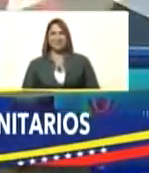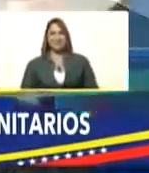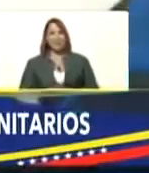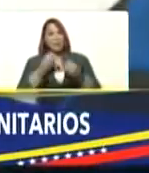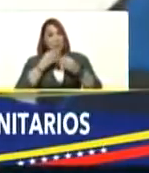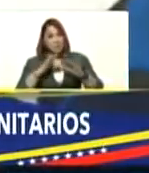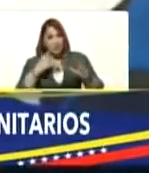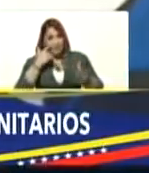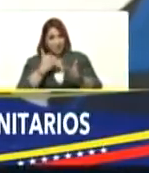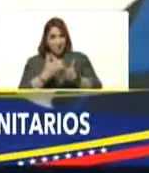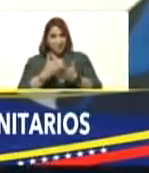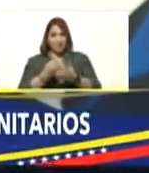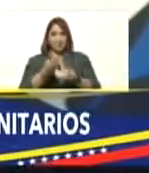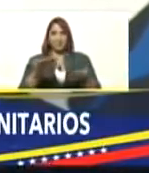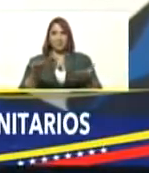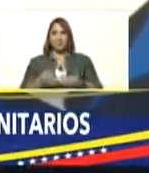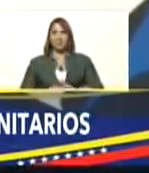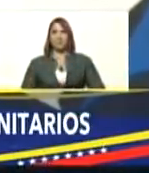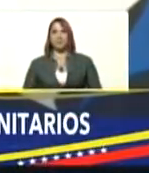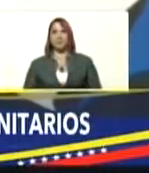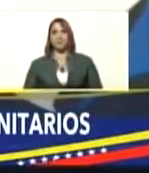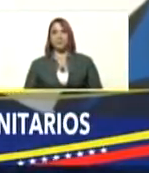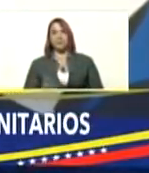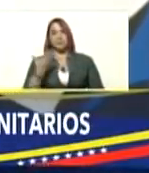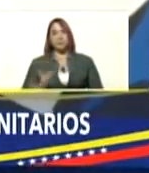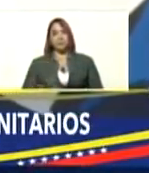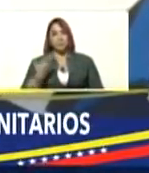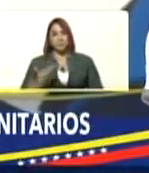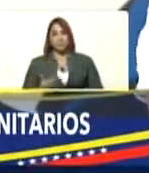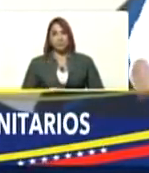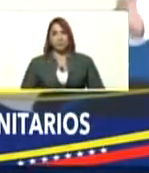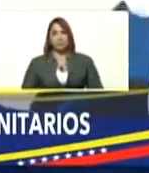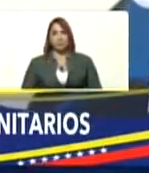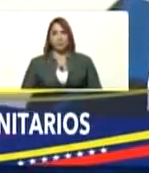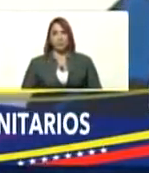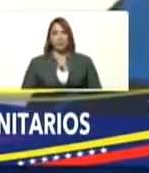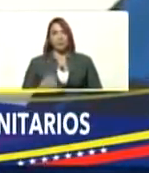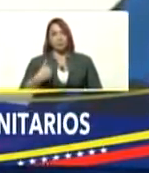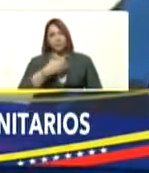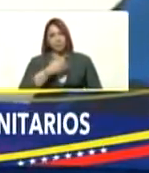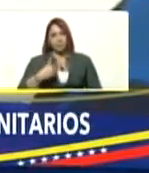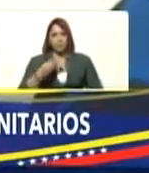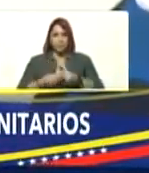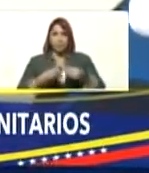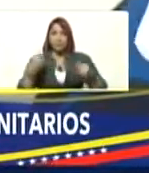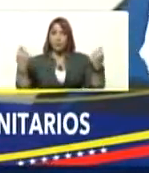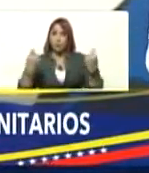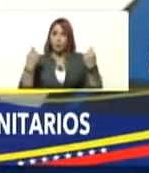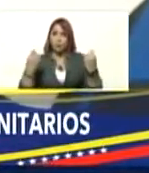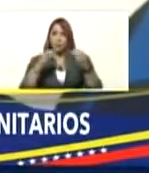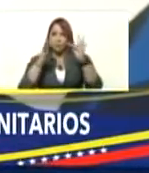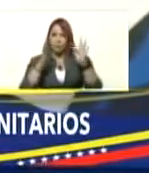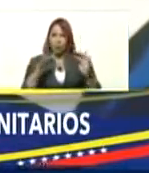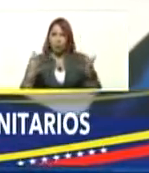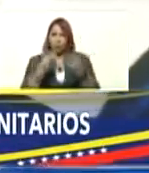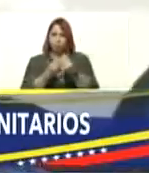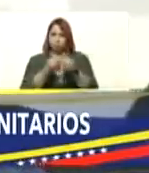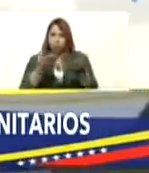Bueno, fíjense ustedes, es importante. Yo quise hacer esta jornada de esta forma con